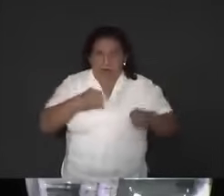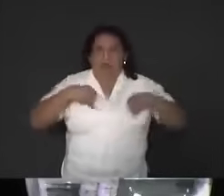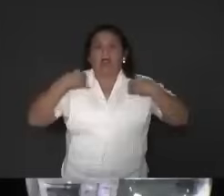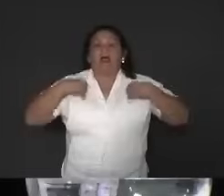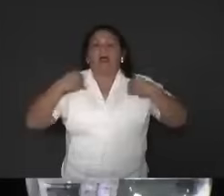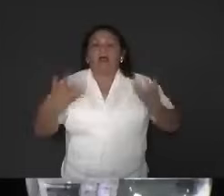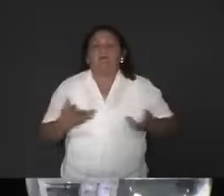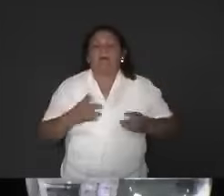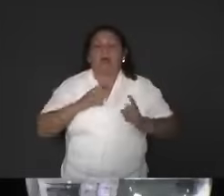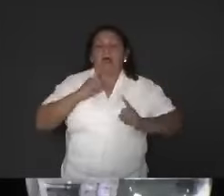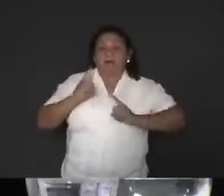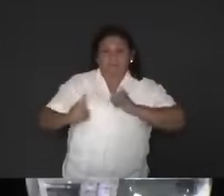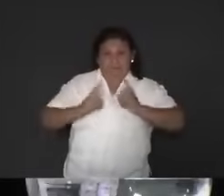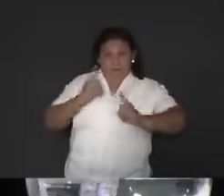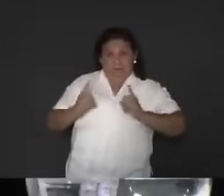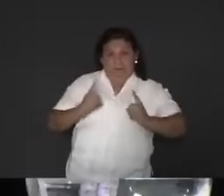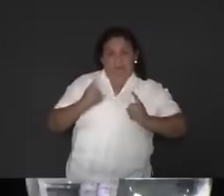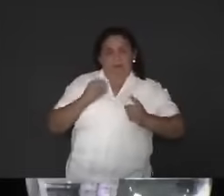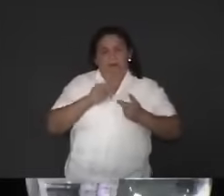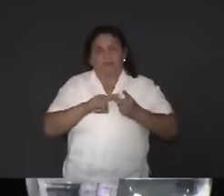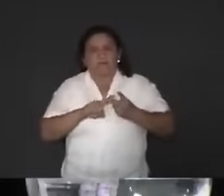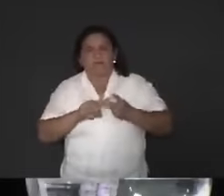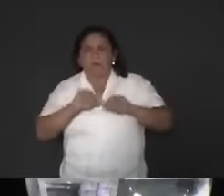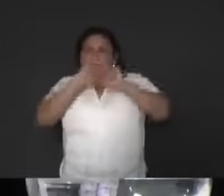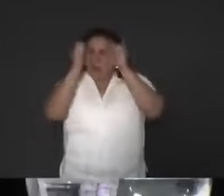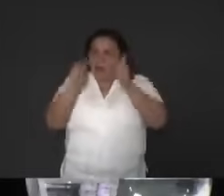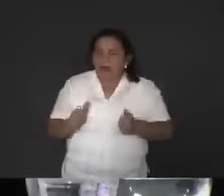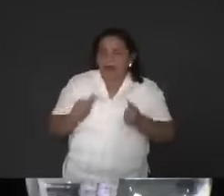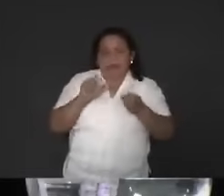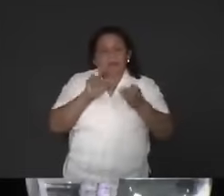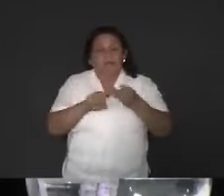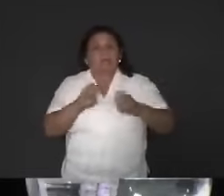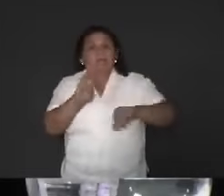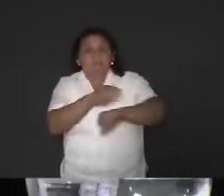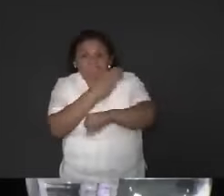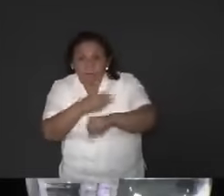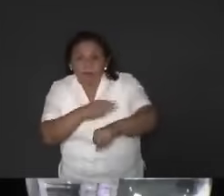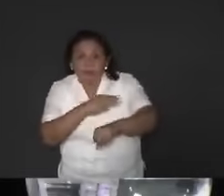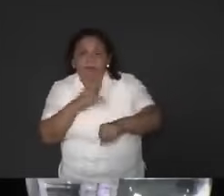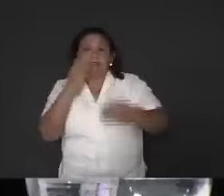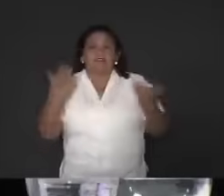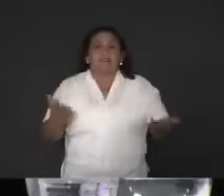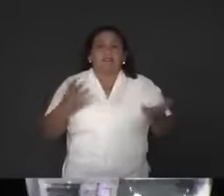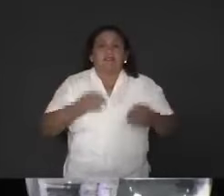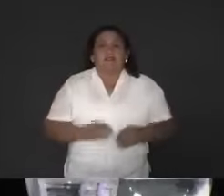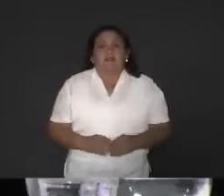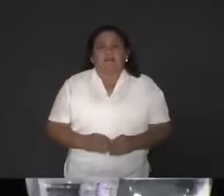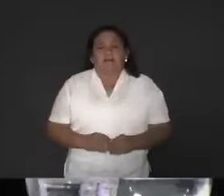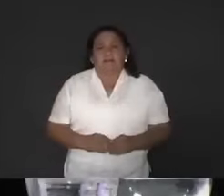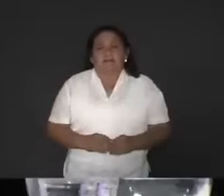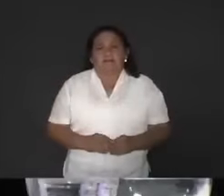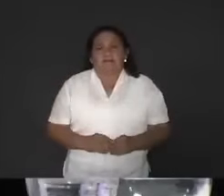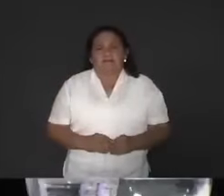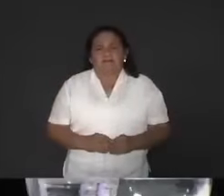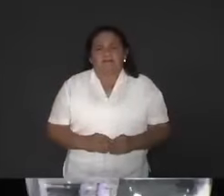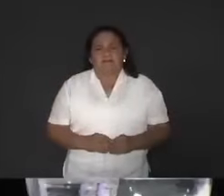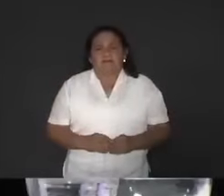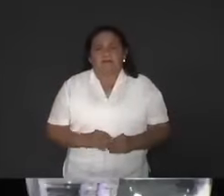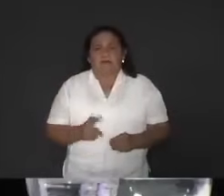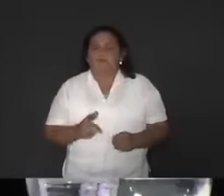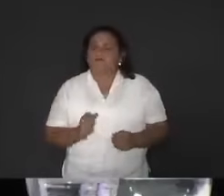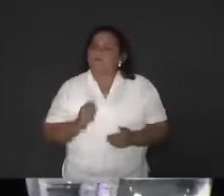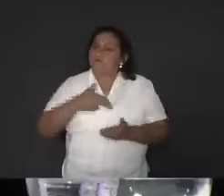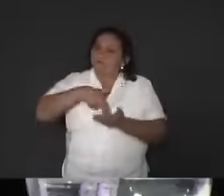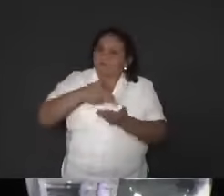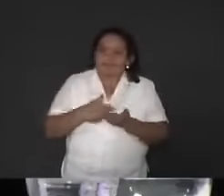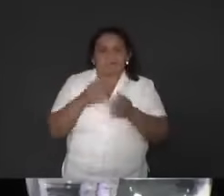para el deporte, para el arte, la música. Y es una herramienta